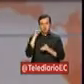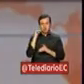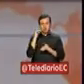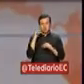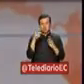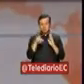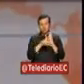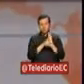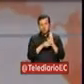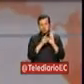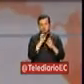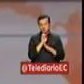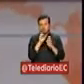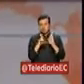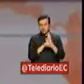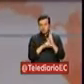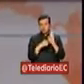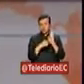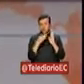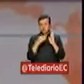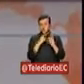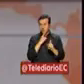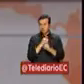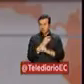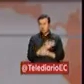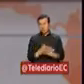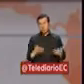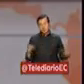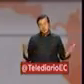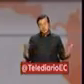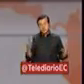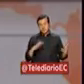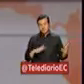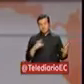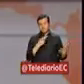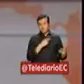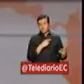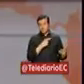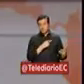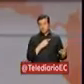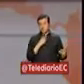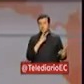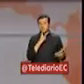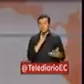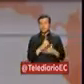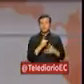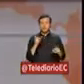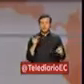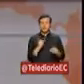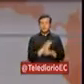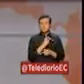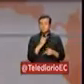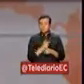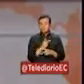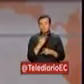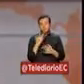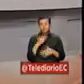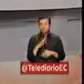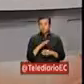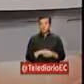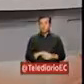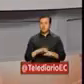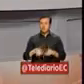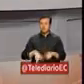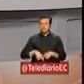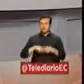legislación ecuatoriana es extrema, pero la situación de la Universidad de Guayaquil estaba justamente en el extremo. Ahora, ¿no?